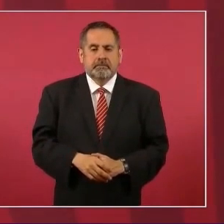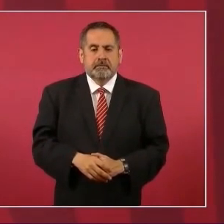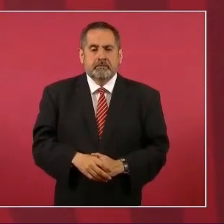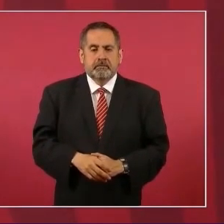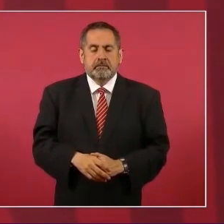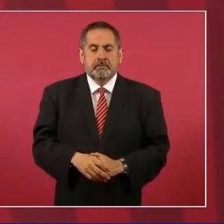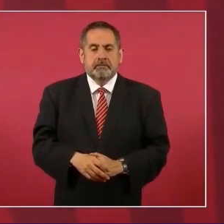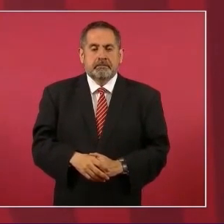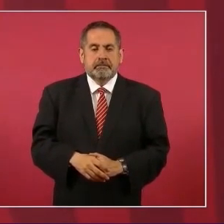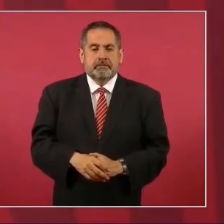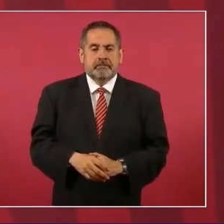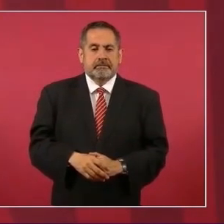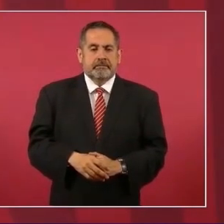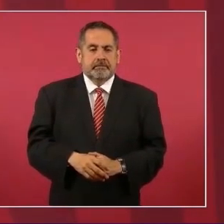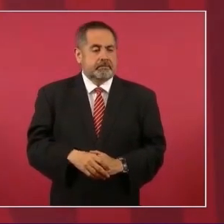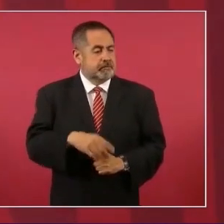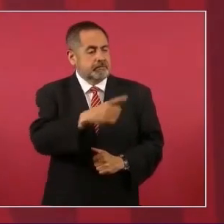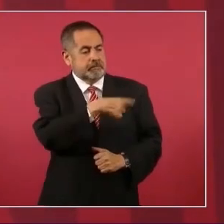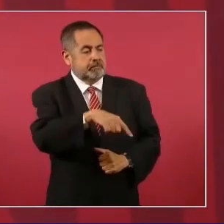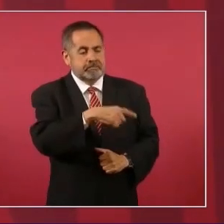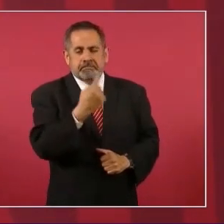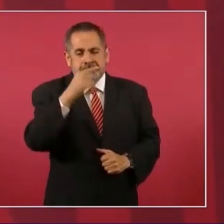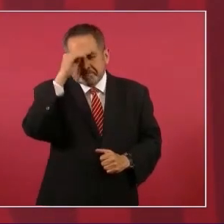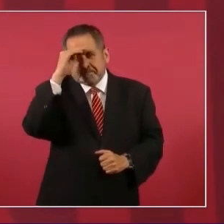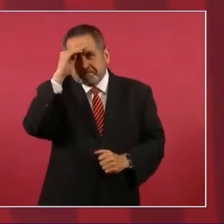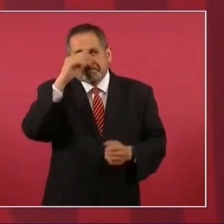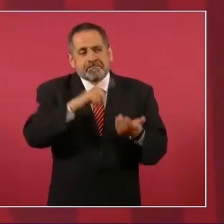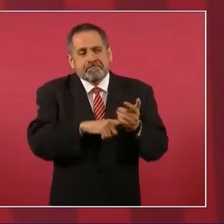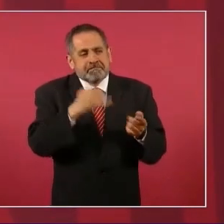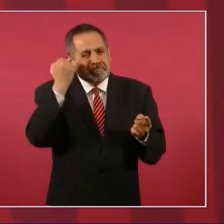¿Qué piensan algunos?